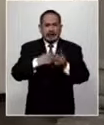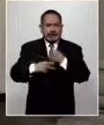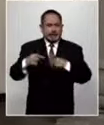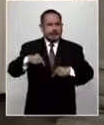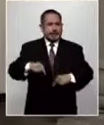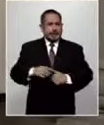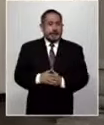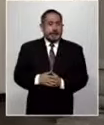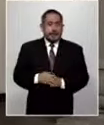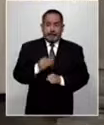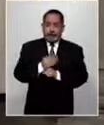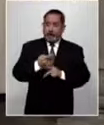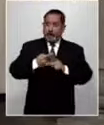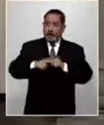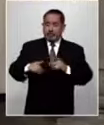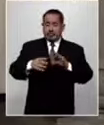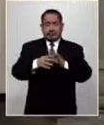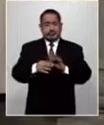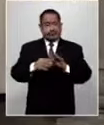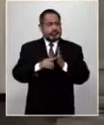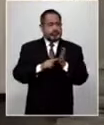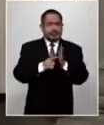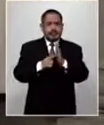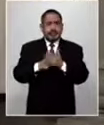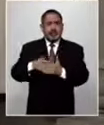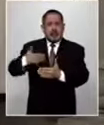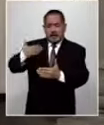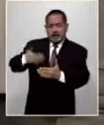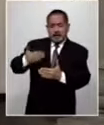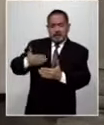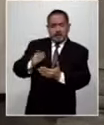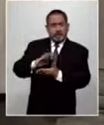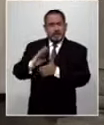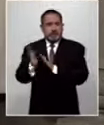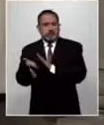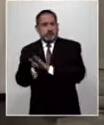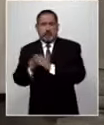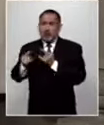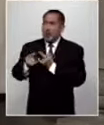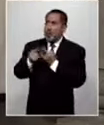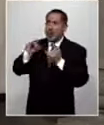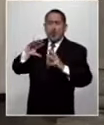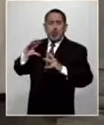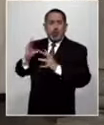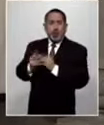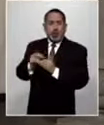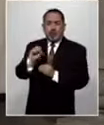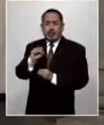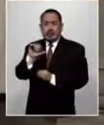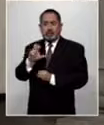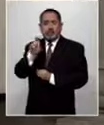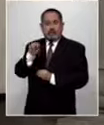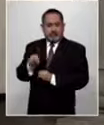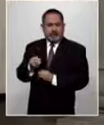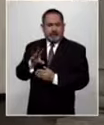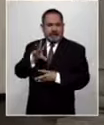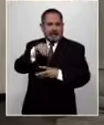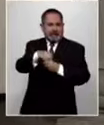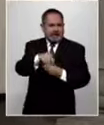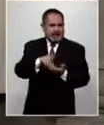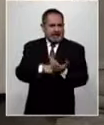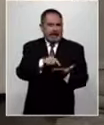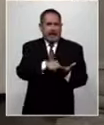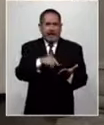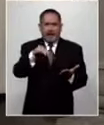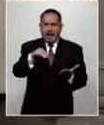Para iniciar este evento de presentación de los acervos de la Suprema Corte de Justicia de la Nación en el repositorio digital